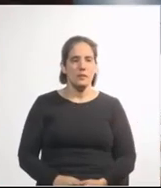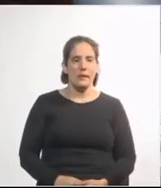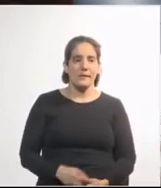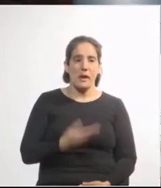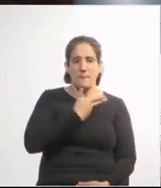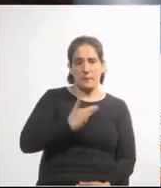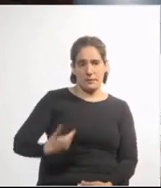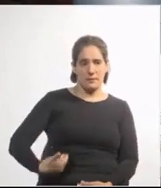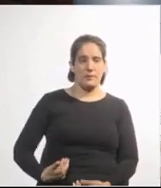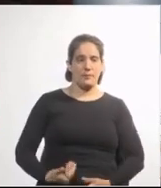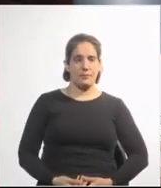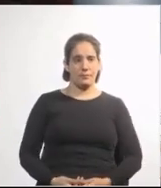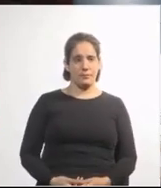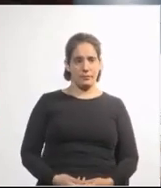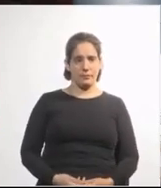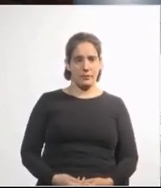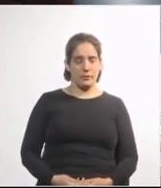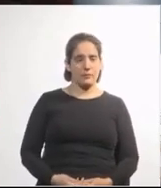Señora Presidenta,